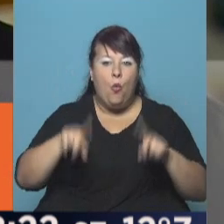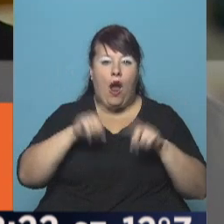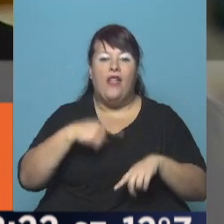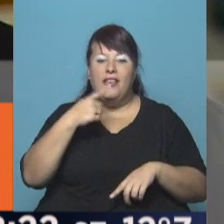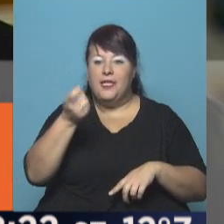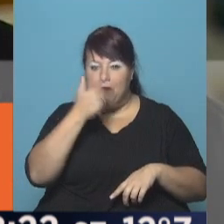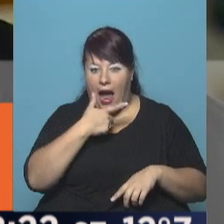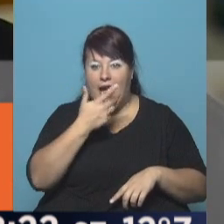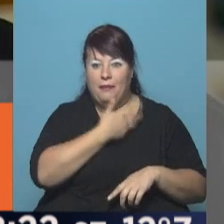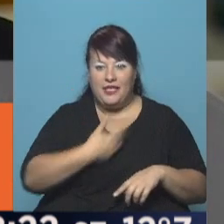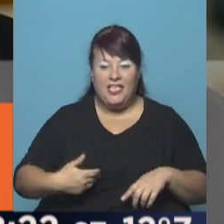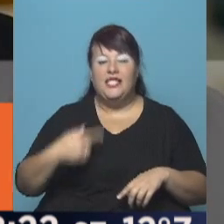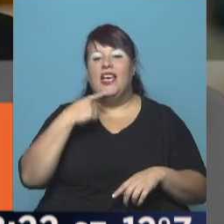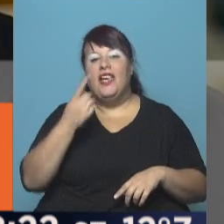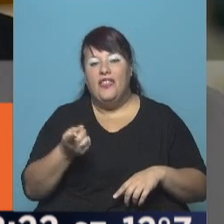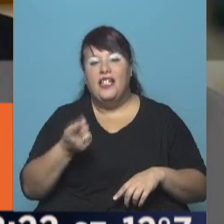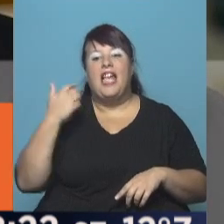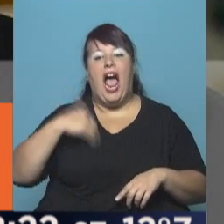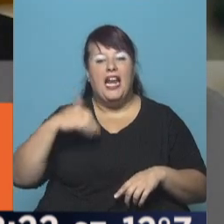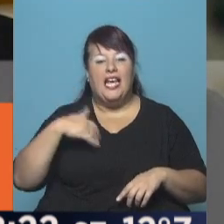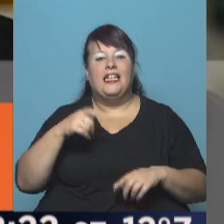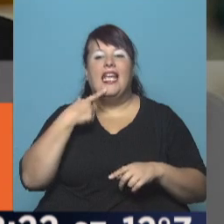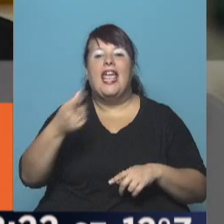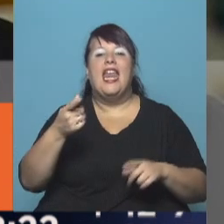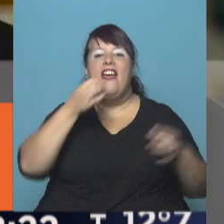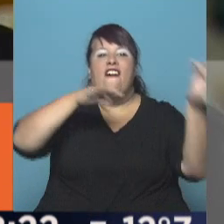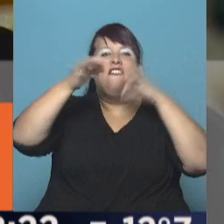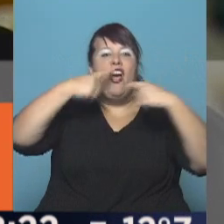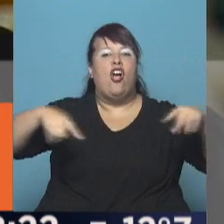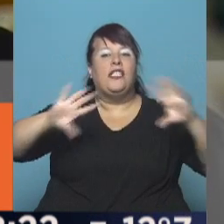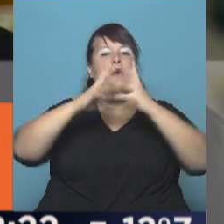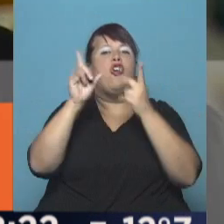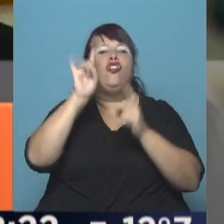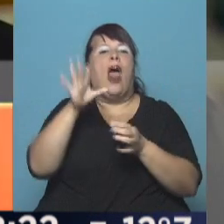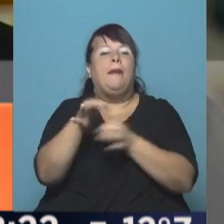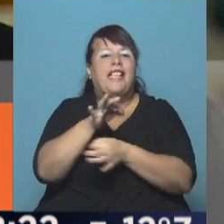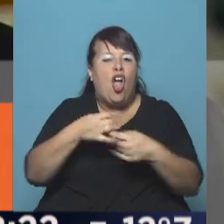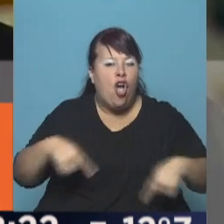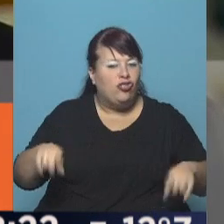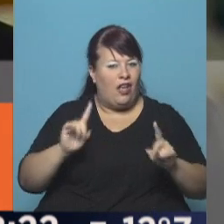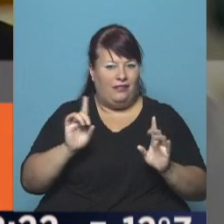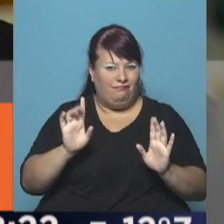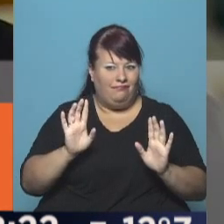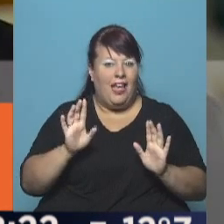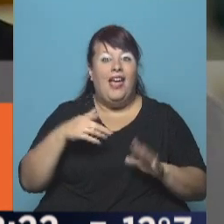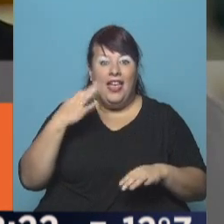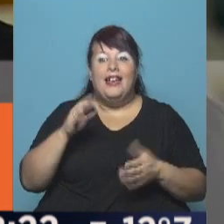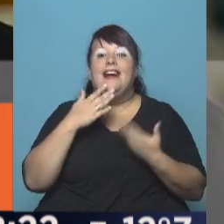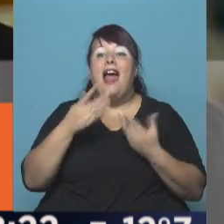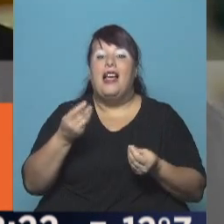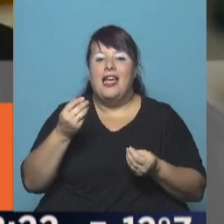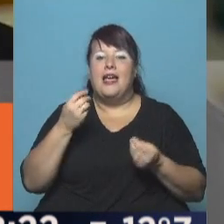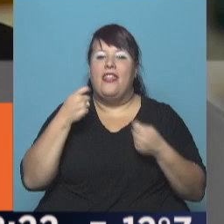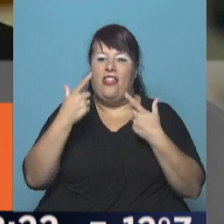Mauricio Macri, nuestro presidente, que dice que Argentina sea supermercado del mundo y no granero del mundo, tiene que ver con